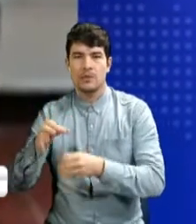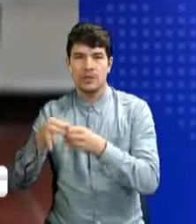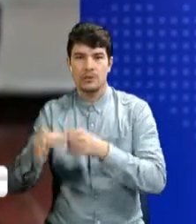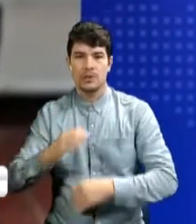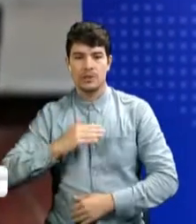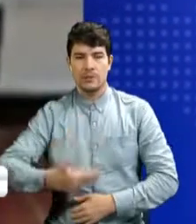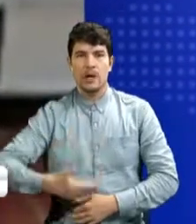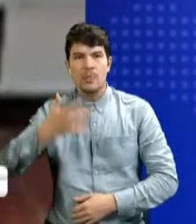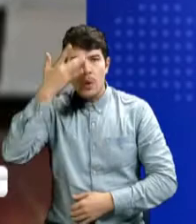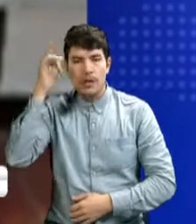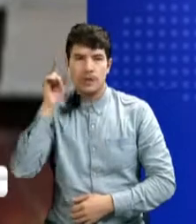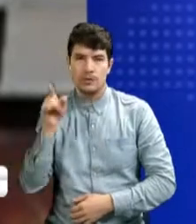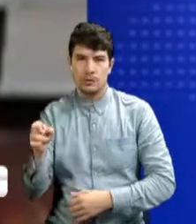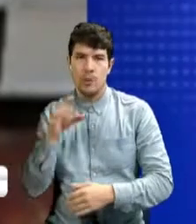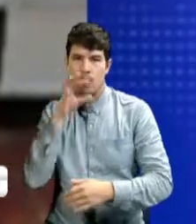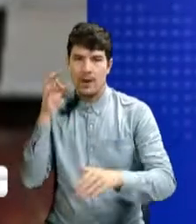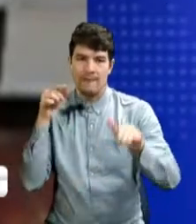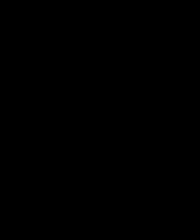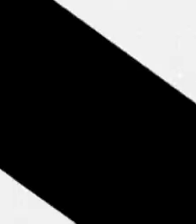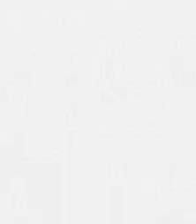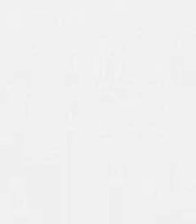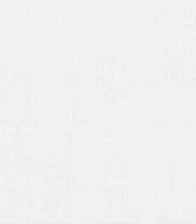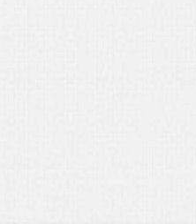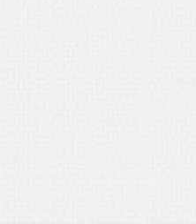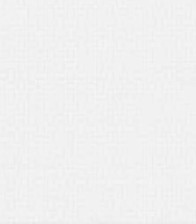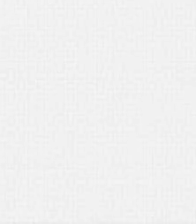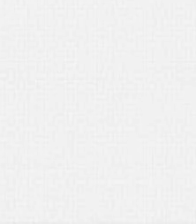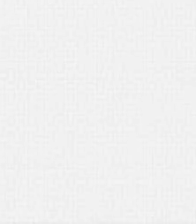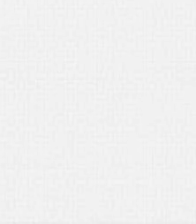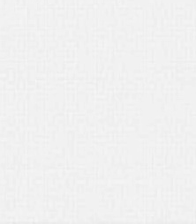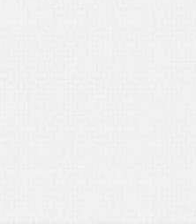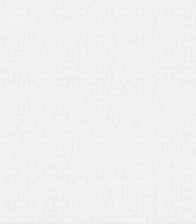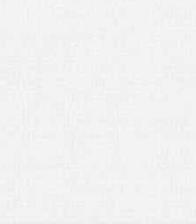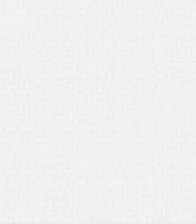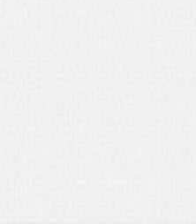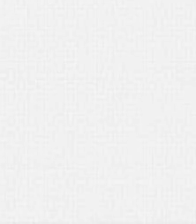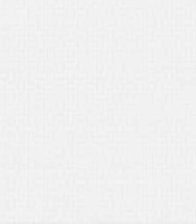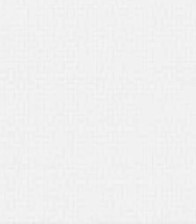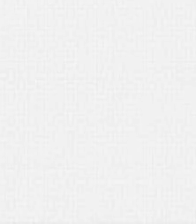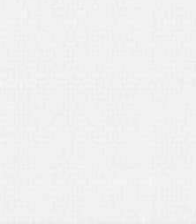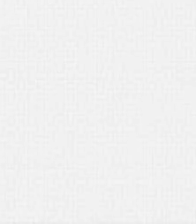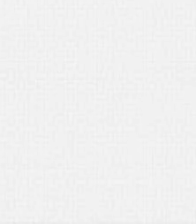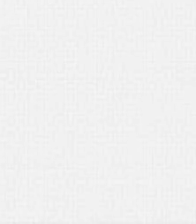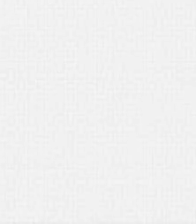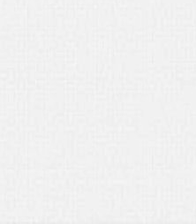por el delito de fuga de presos. Canaltro.com